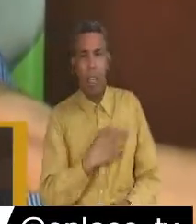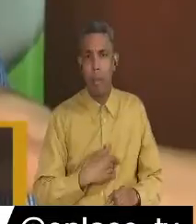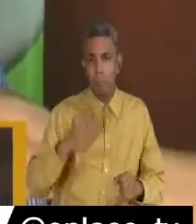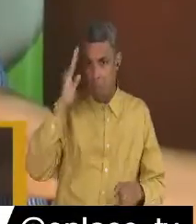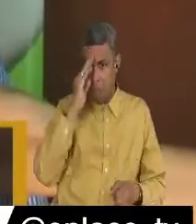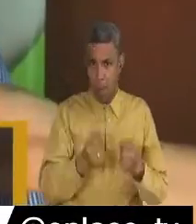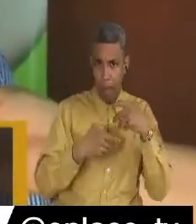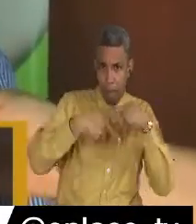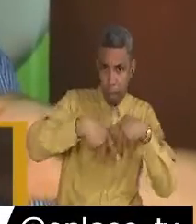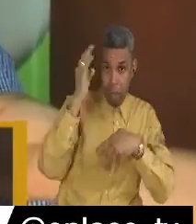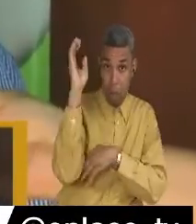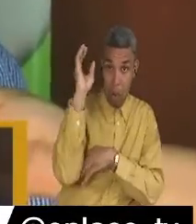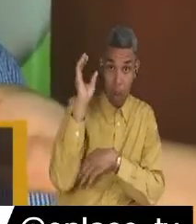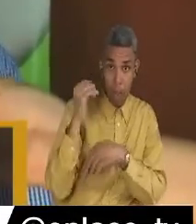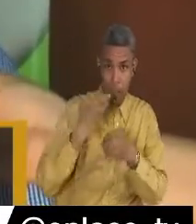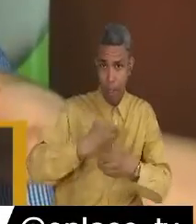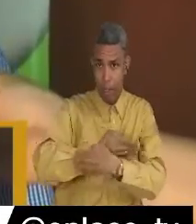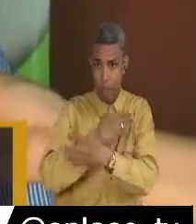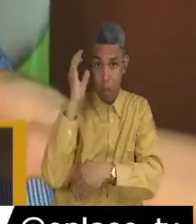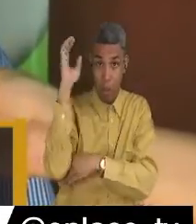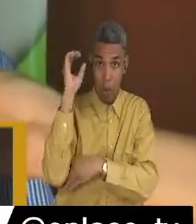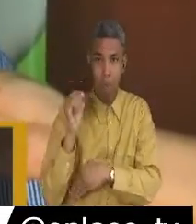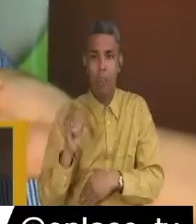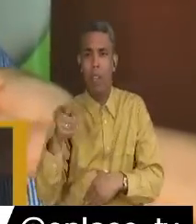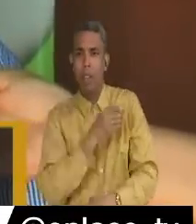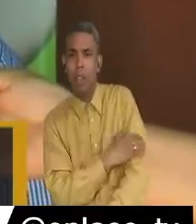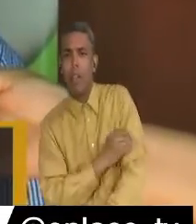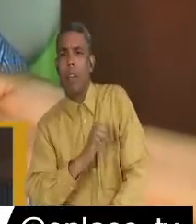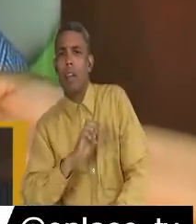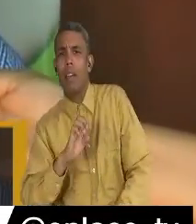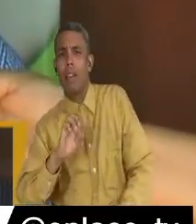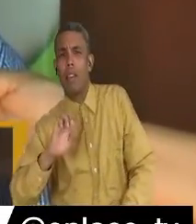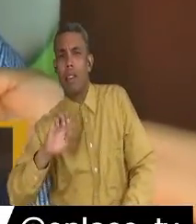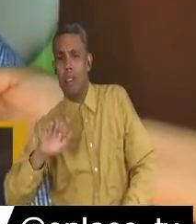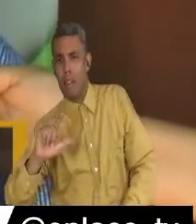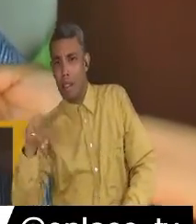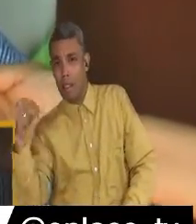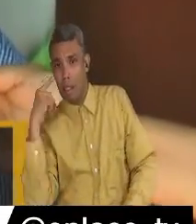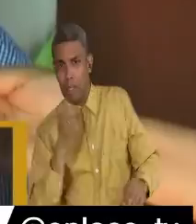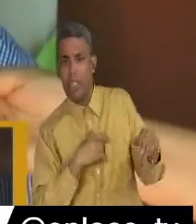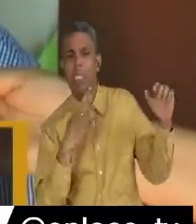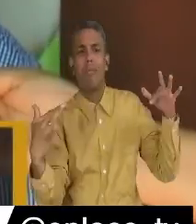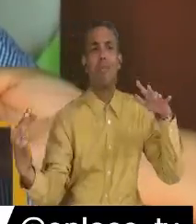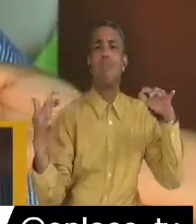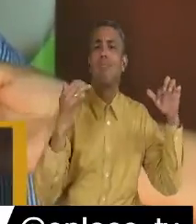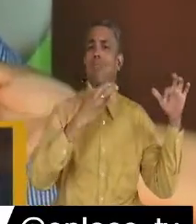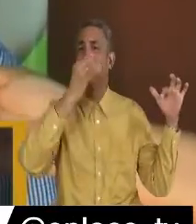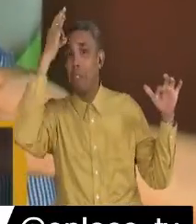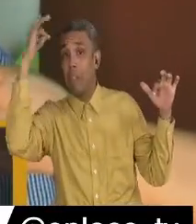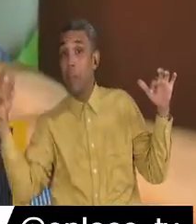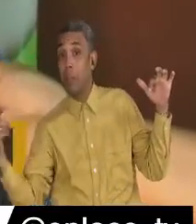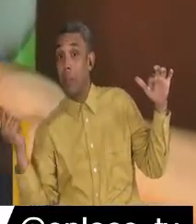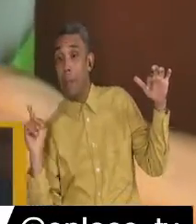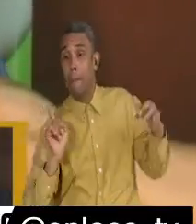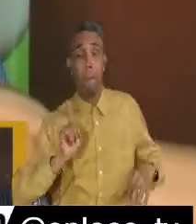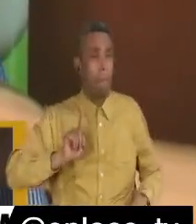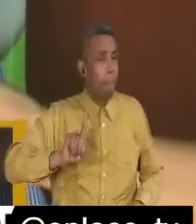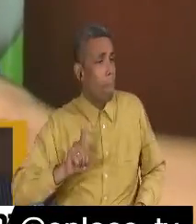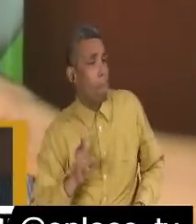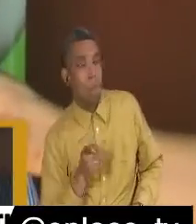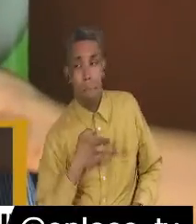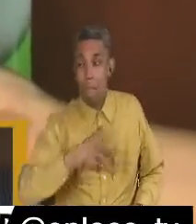dos años tropas del ejército han generado homicidios con el pretexto de generar golpes contundentes contra la insurgencia. ¿Hay un herido?